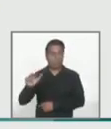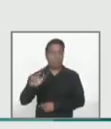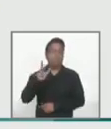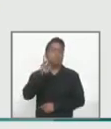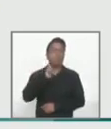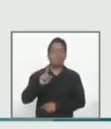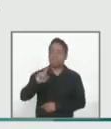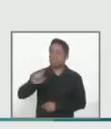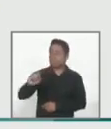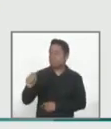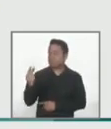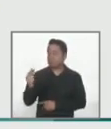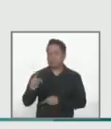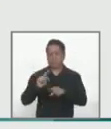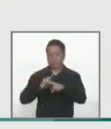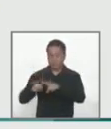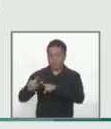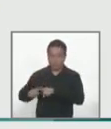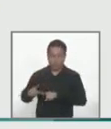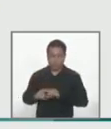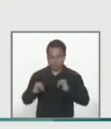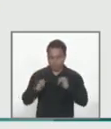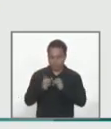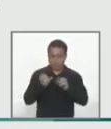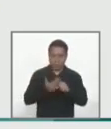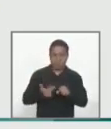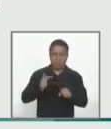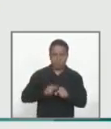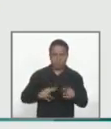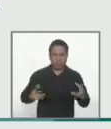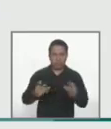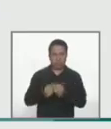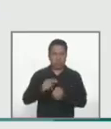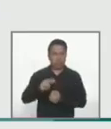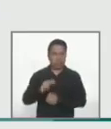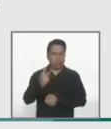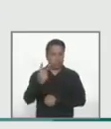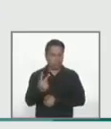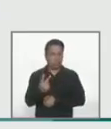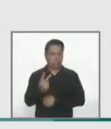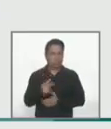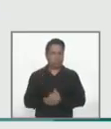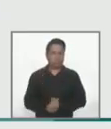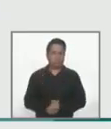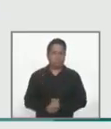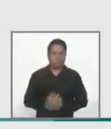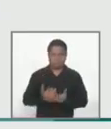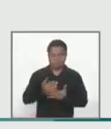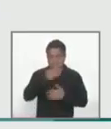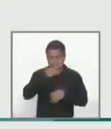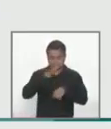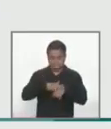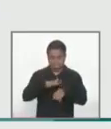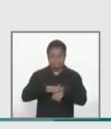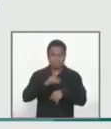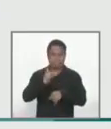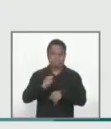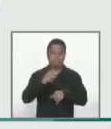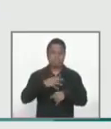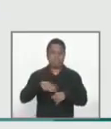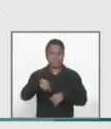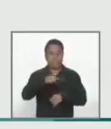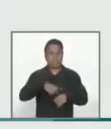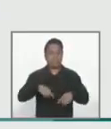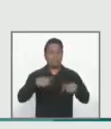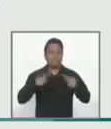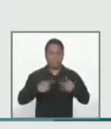Pemex 122 y otras instituciones 82. Asimismo, reportamos el acumulado de personal